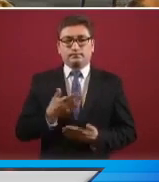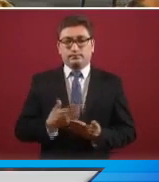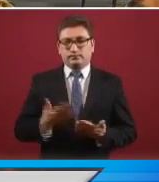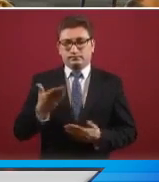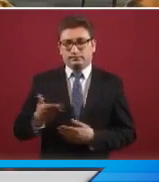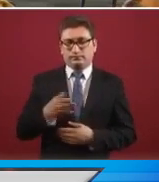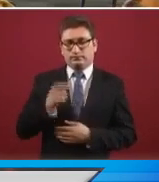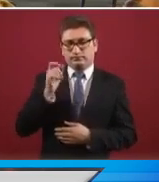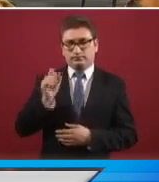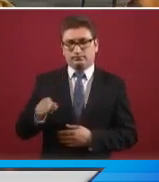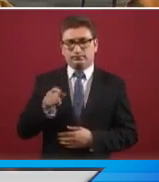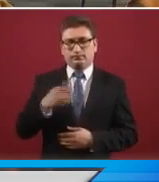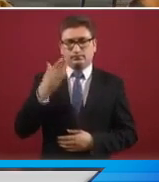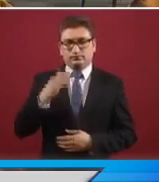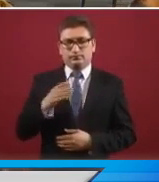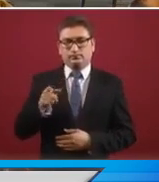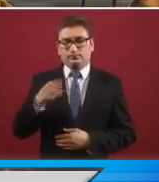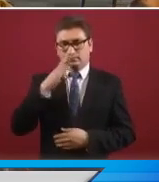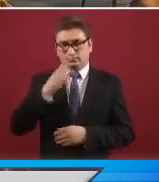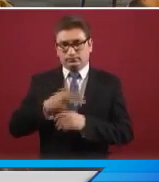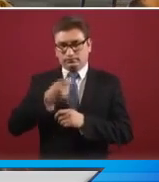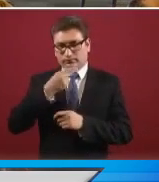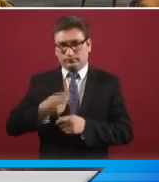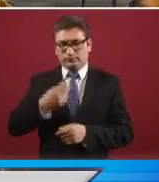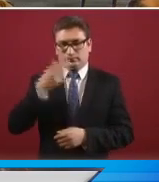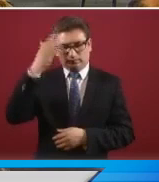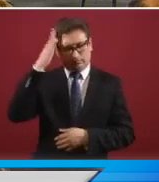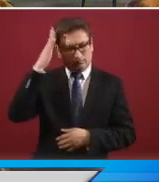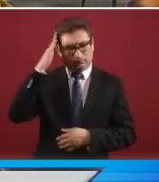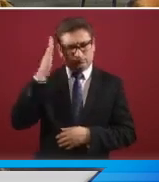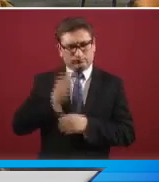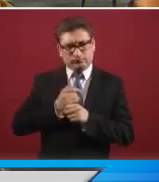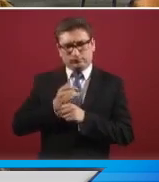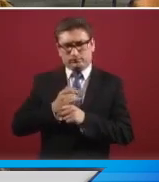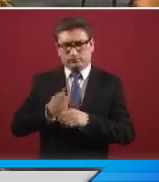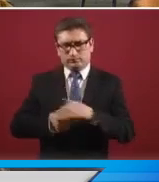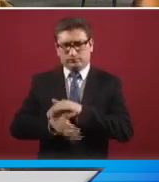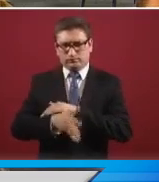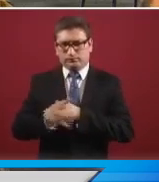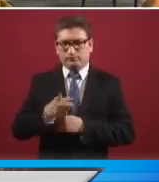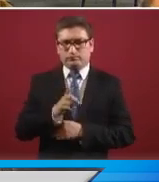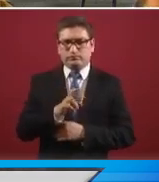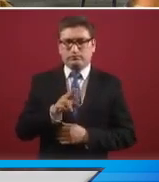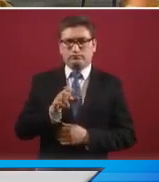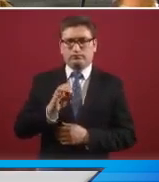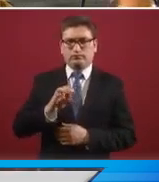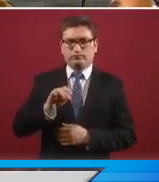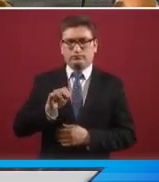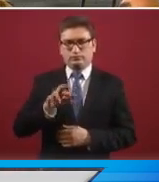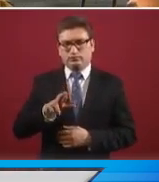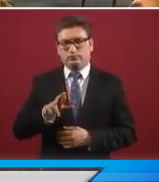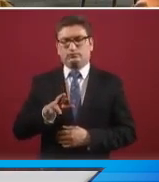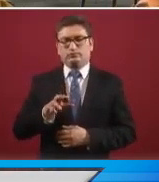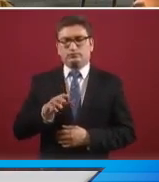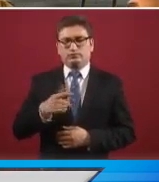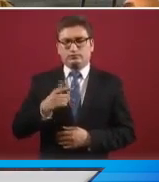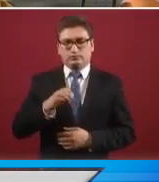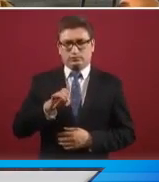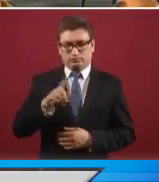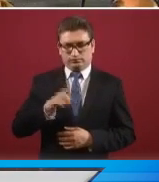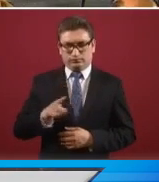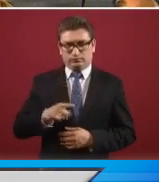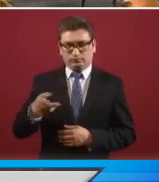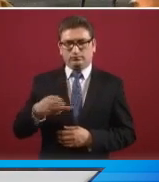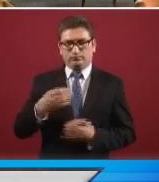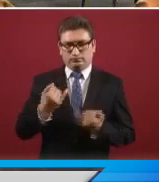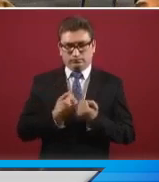y del CISEN y esta documentación ha sido integrada a la investigación y entregada a la Fiscalía. Las pruebas indican que los jóvenes no salieron de Guerrero y